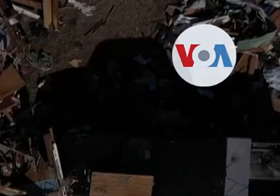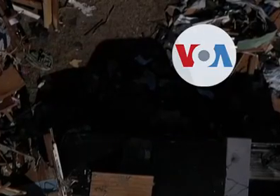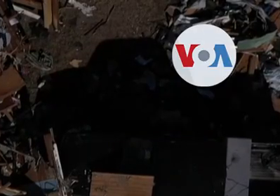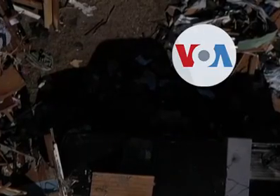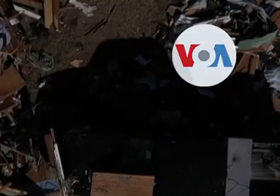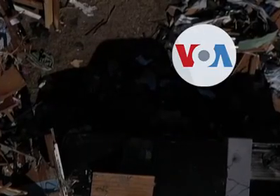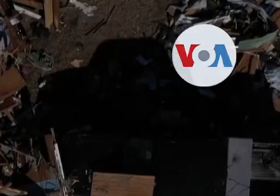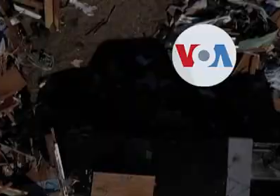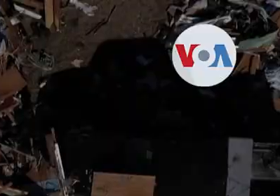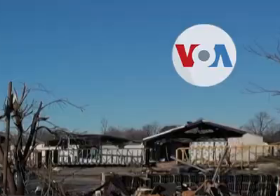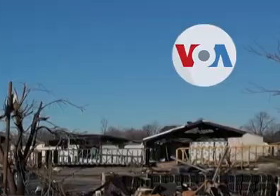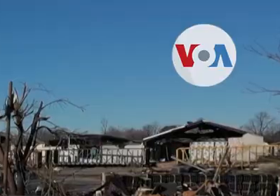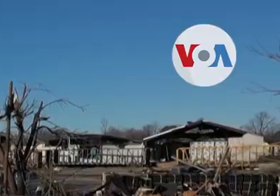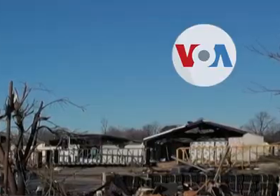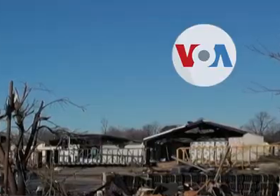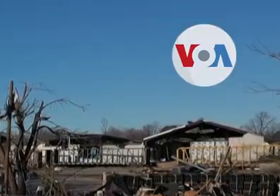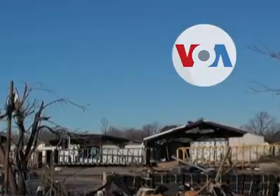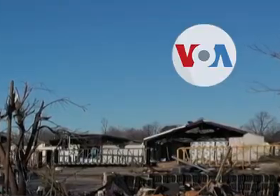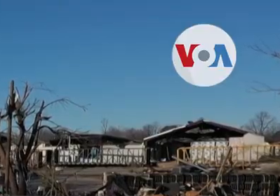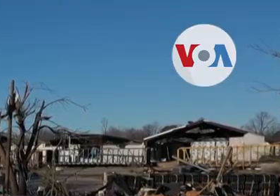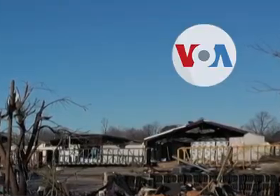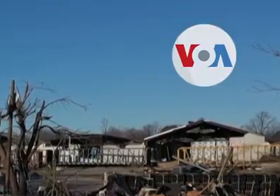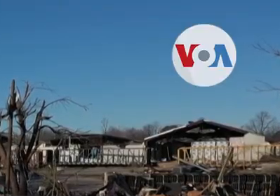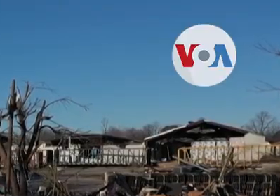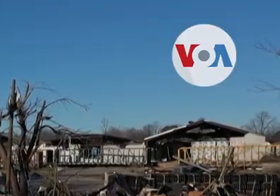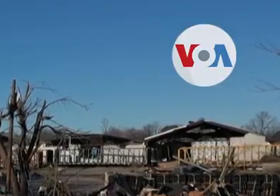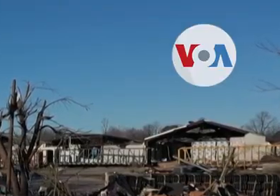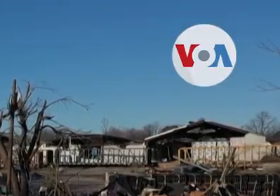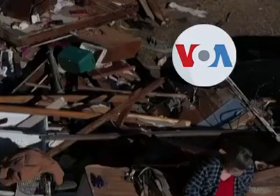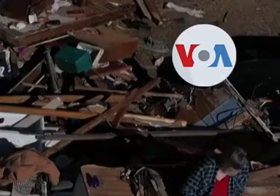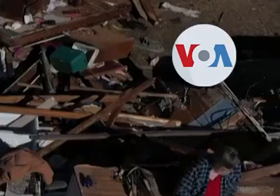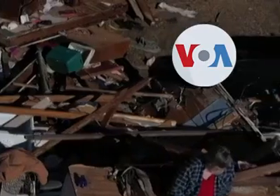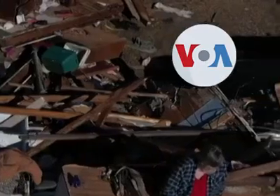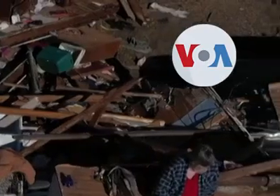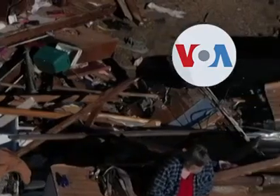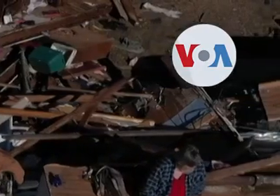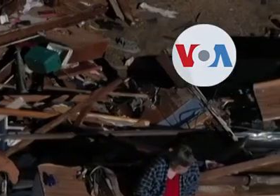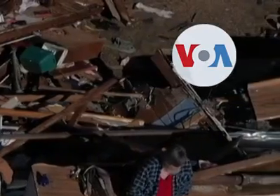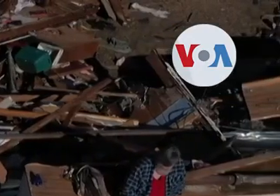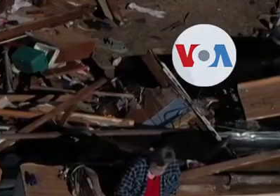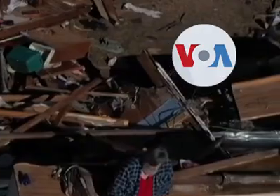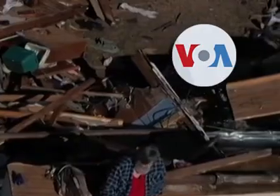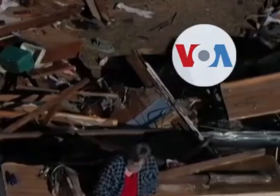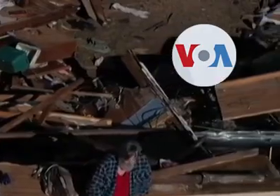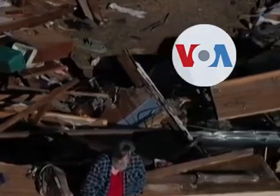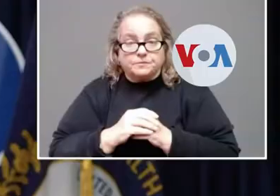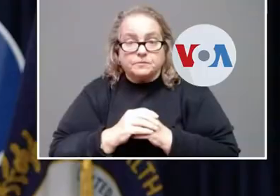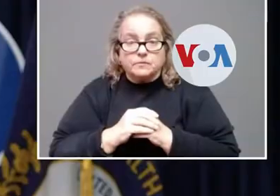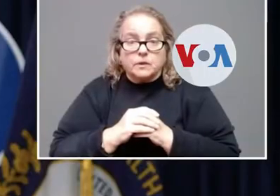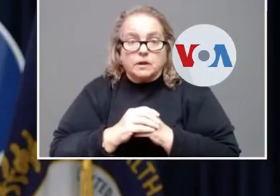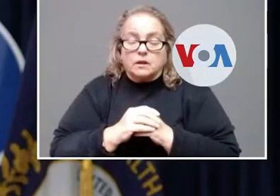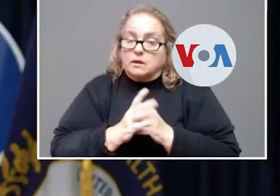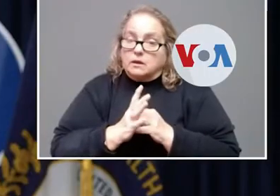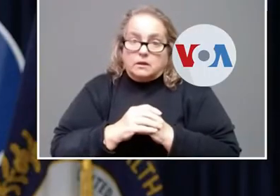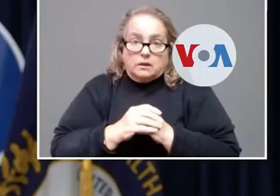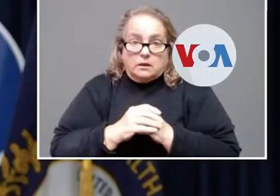322 kilómetros y que dejaron sesenta y cuatro decesos confirmados a la fecha mandar agua y sin duda habrá más creemos